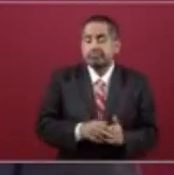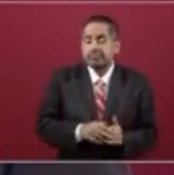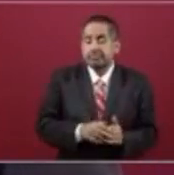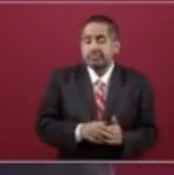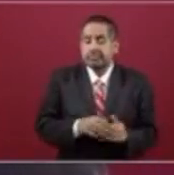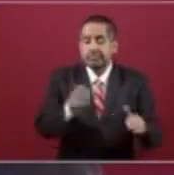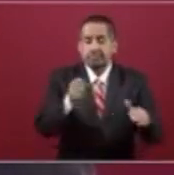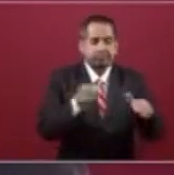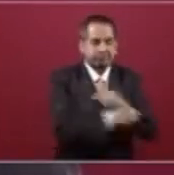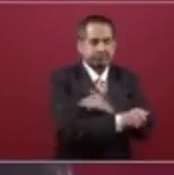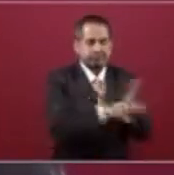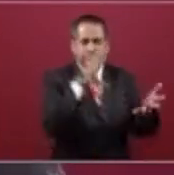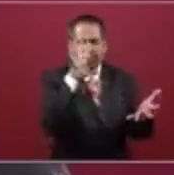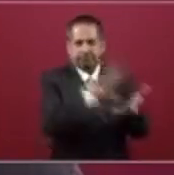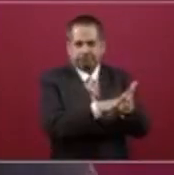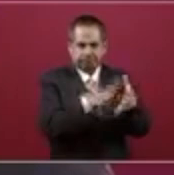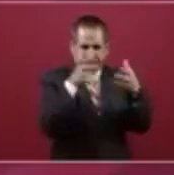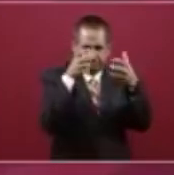al tambo.